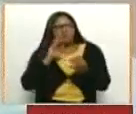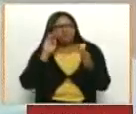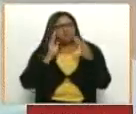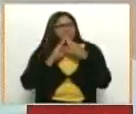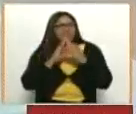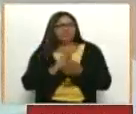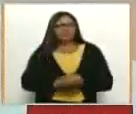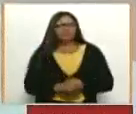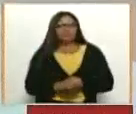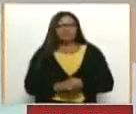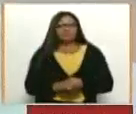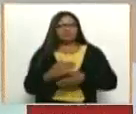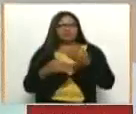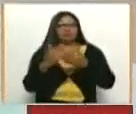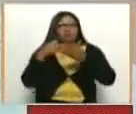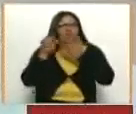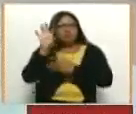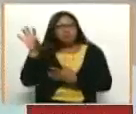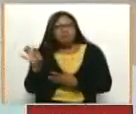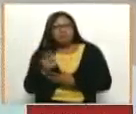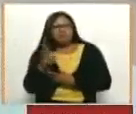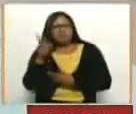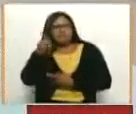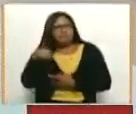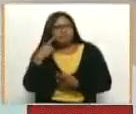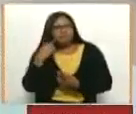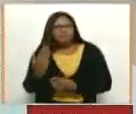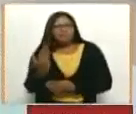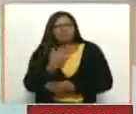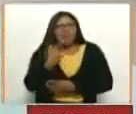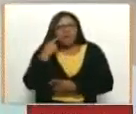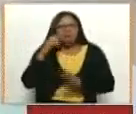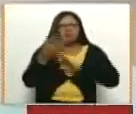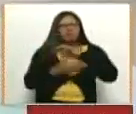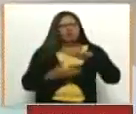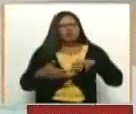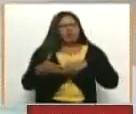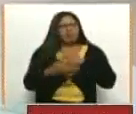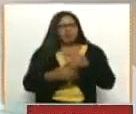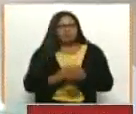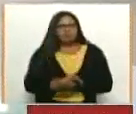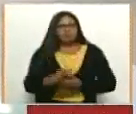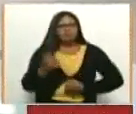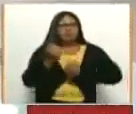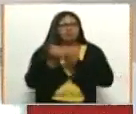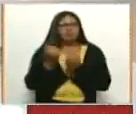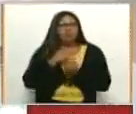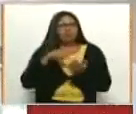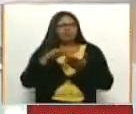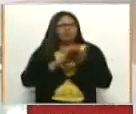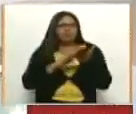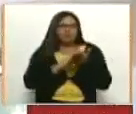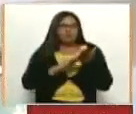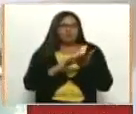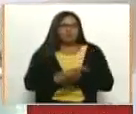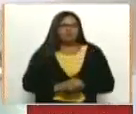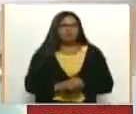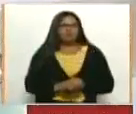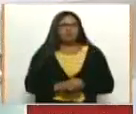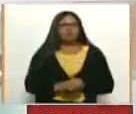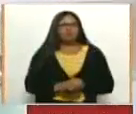Y además hay otros países que también se ven afectados de este problema y están apostando por la solución. Ahora bien, profe, yo quiero